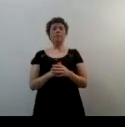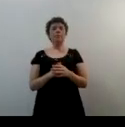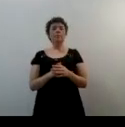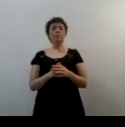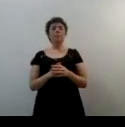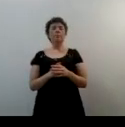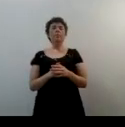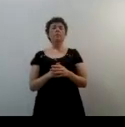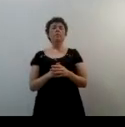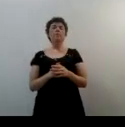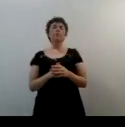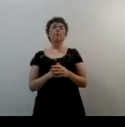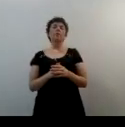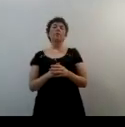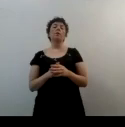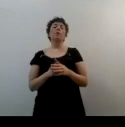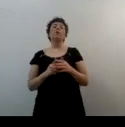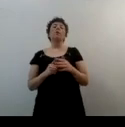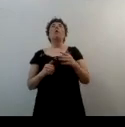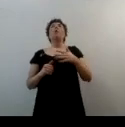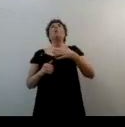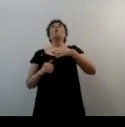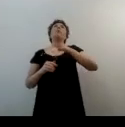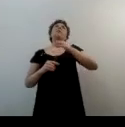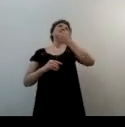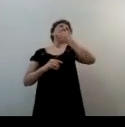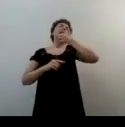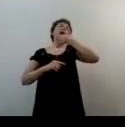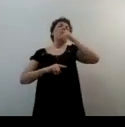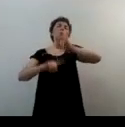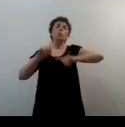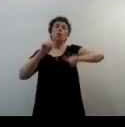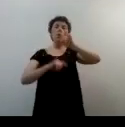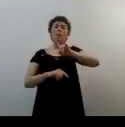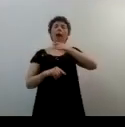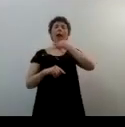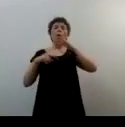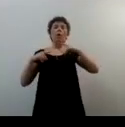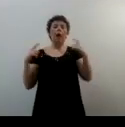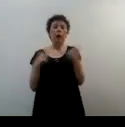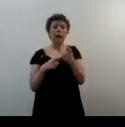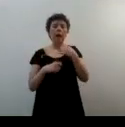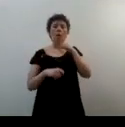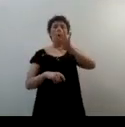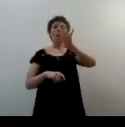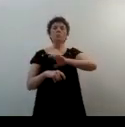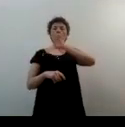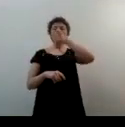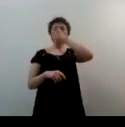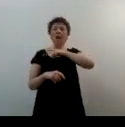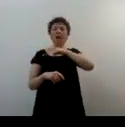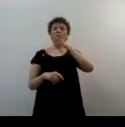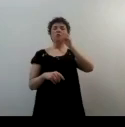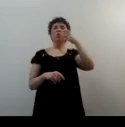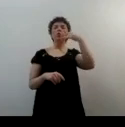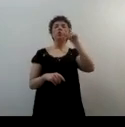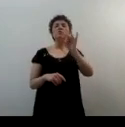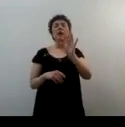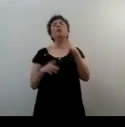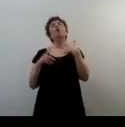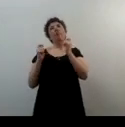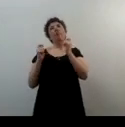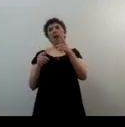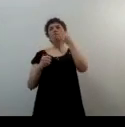que haya una mala absorción de fructosa o alguna alergia, como la LTP, que haya que restringir la fruta tal